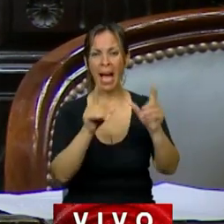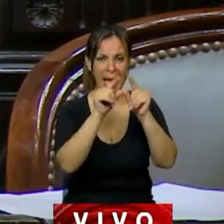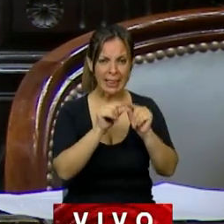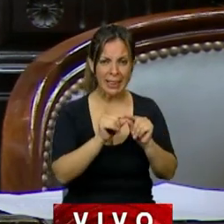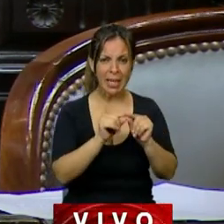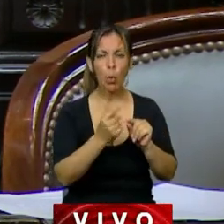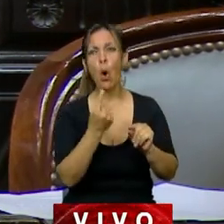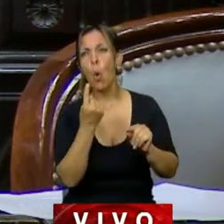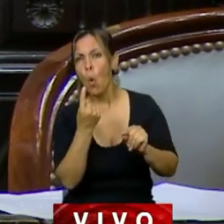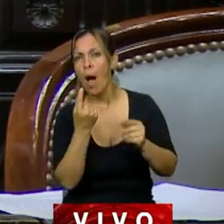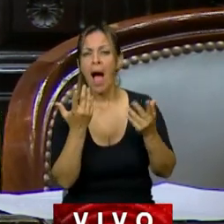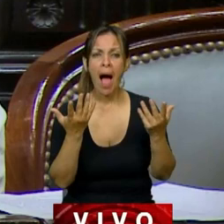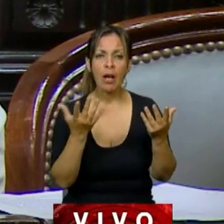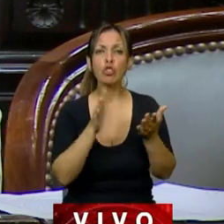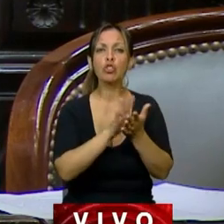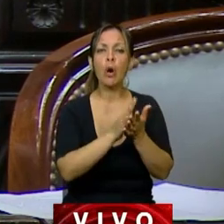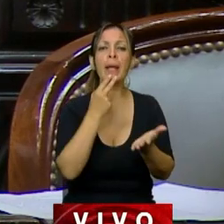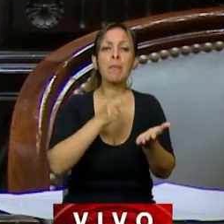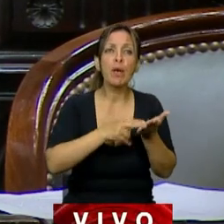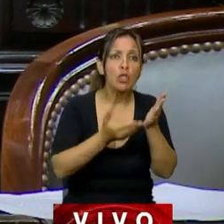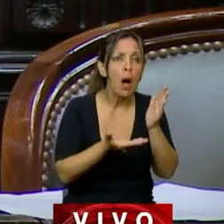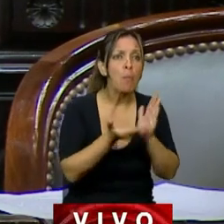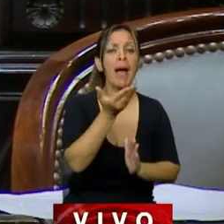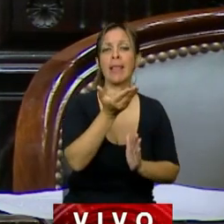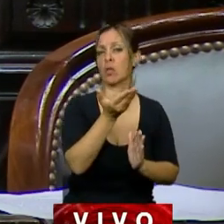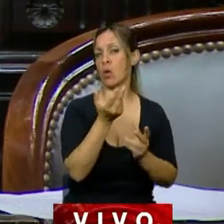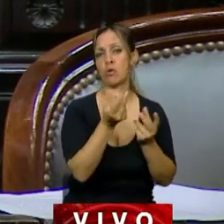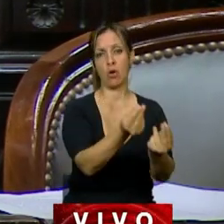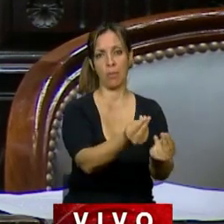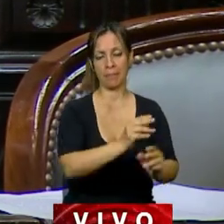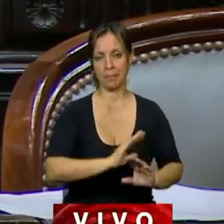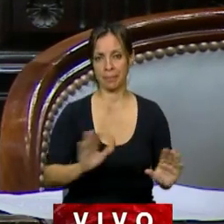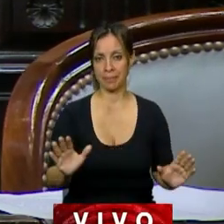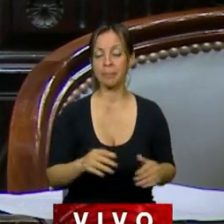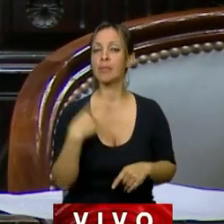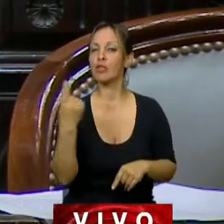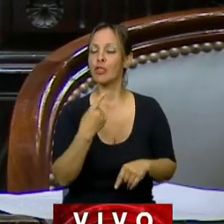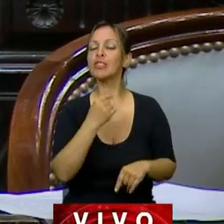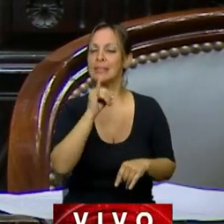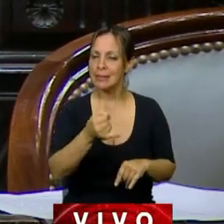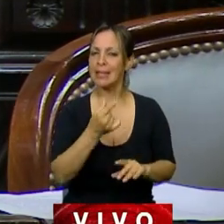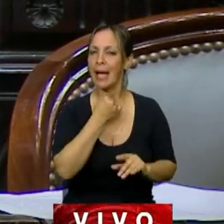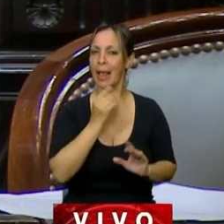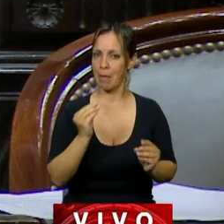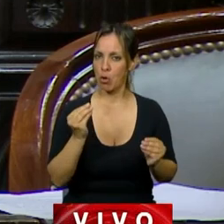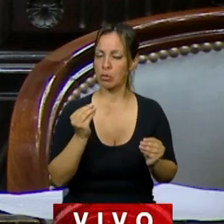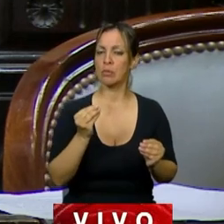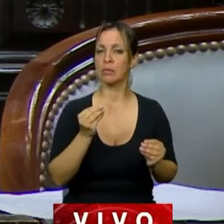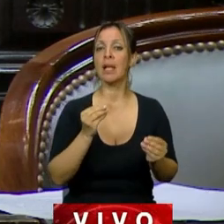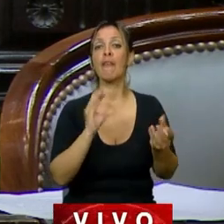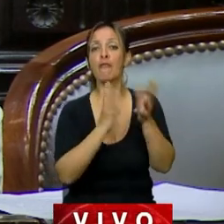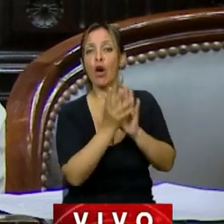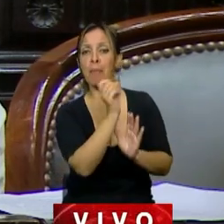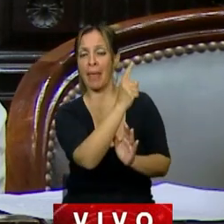artículo que contengan suba de impuestos, suba de retenciones. Queremos que la